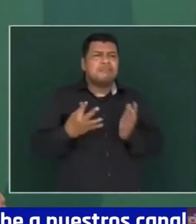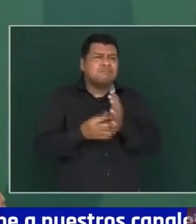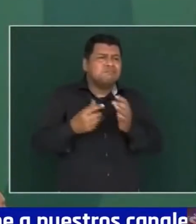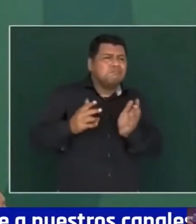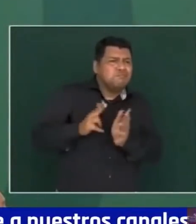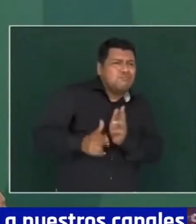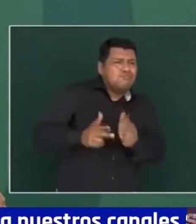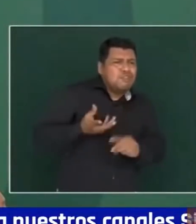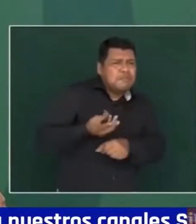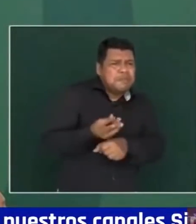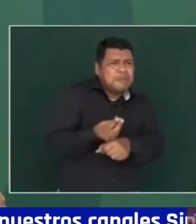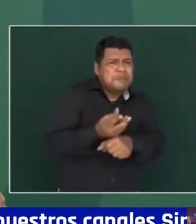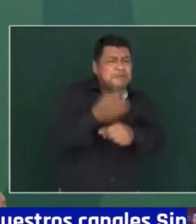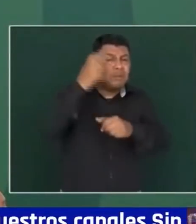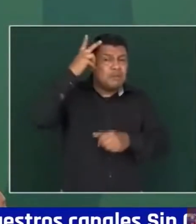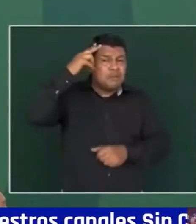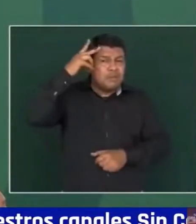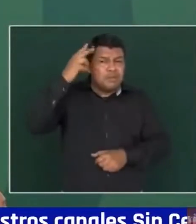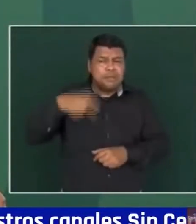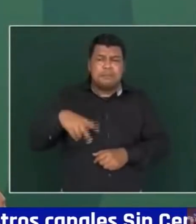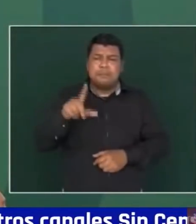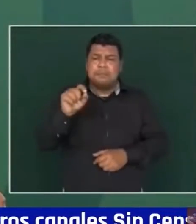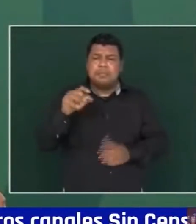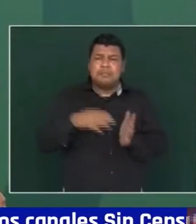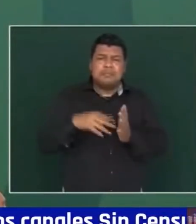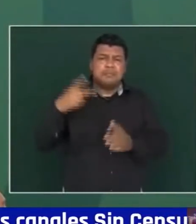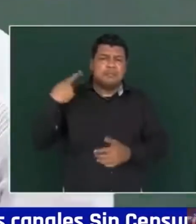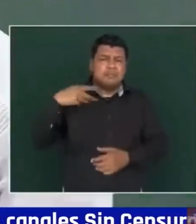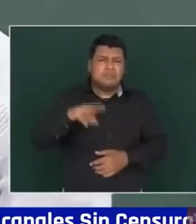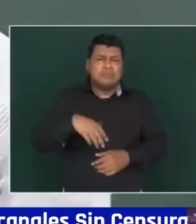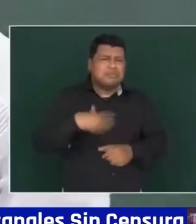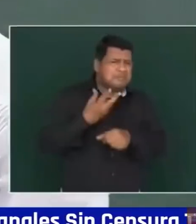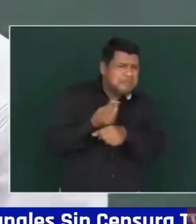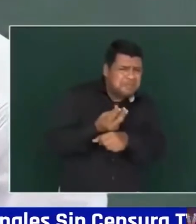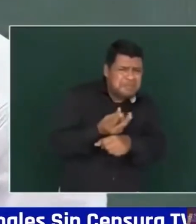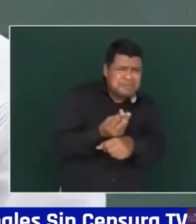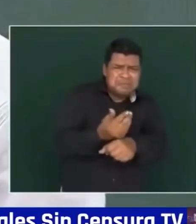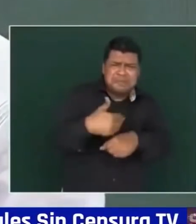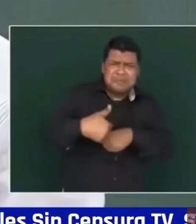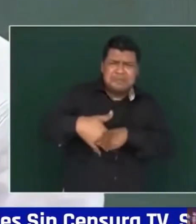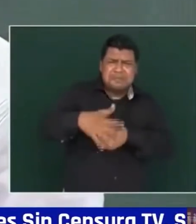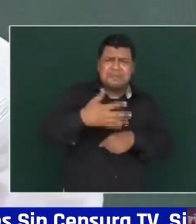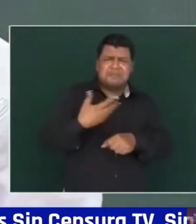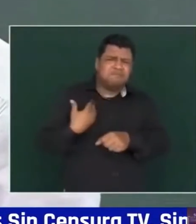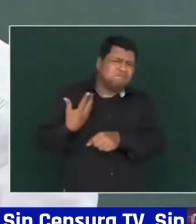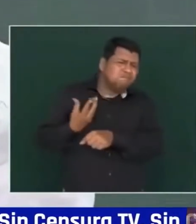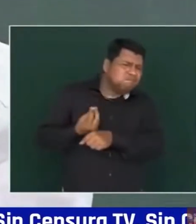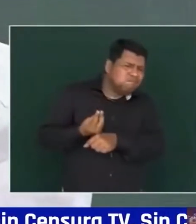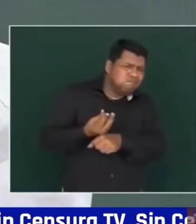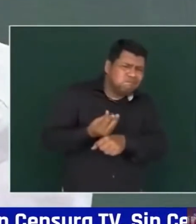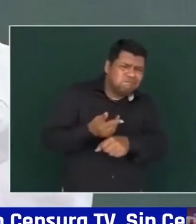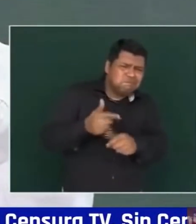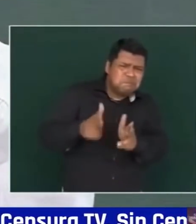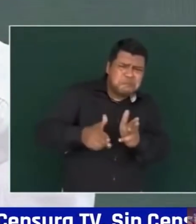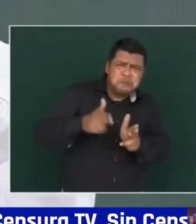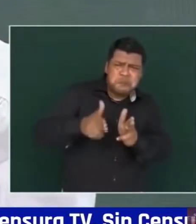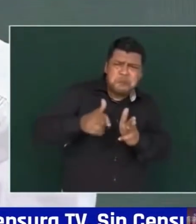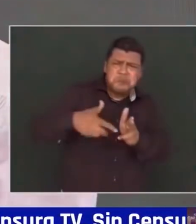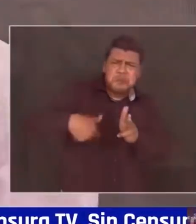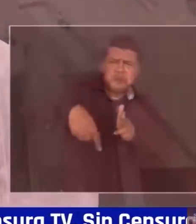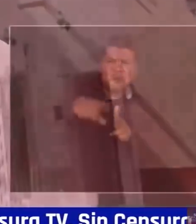autosuficiencia en materia de gasolinas, lo que es pues es una muestra para el mundo de lo que se estaba haciendo con el